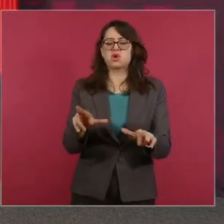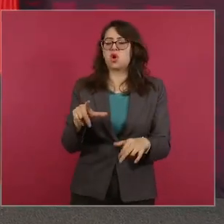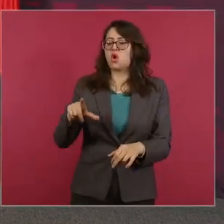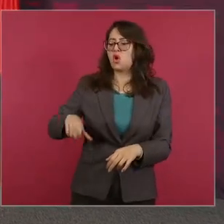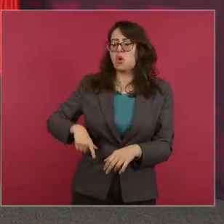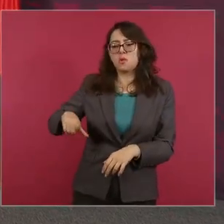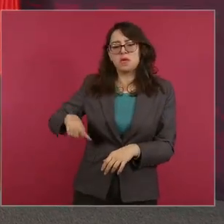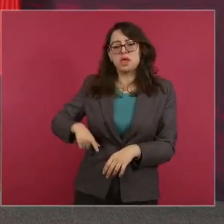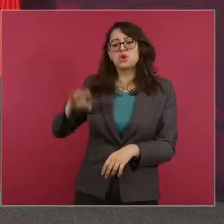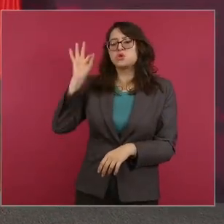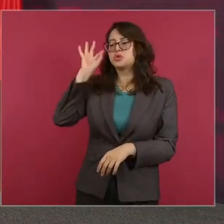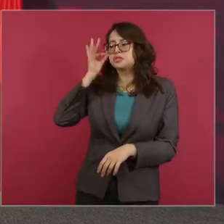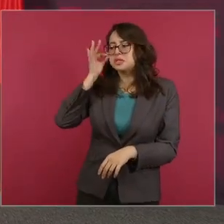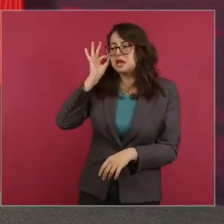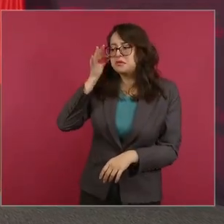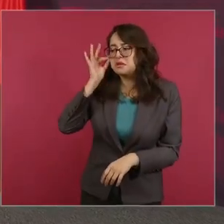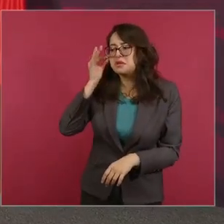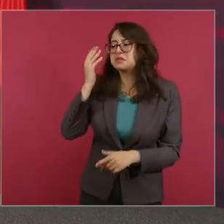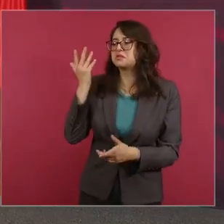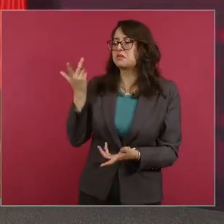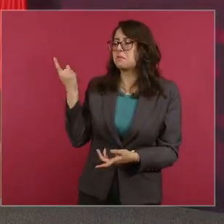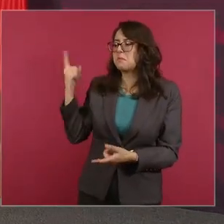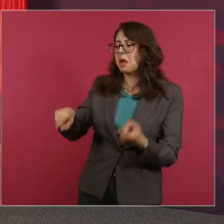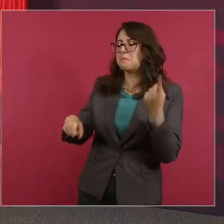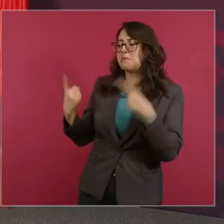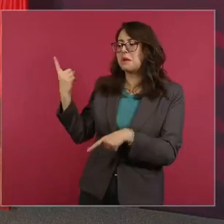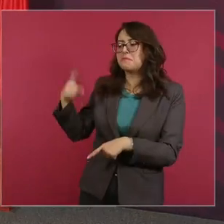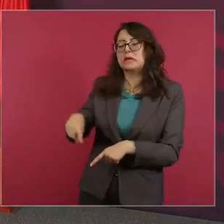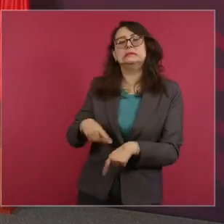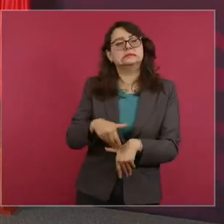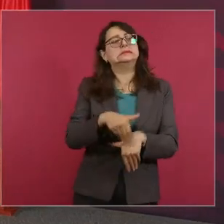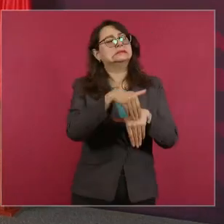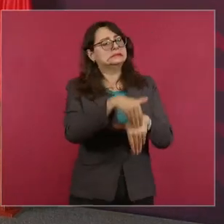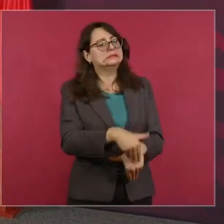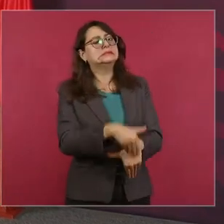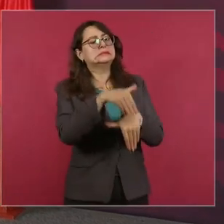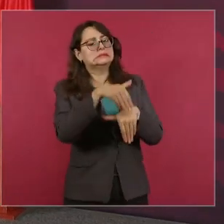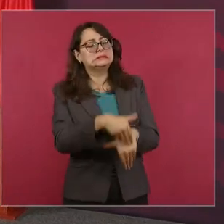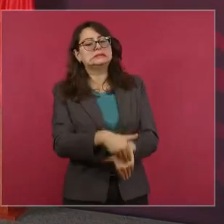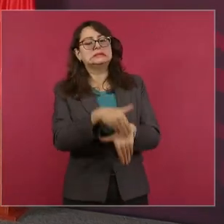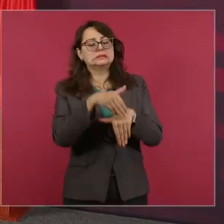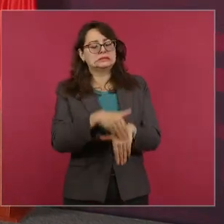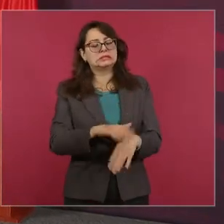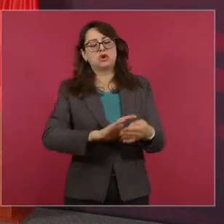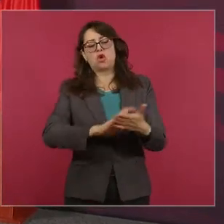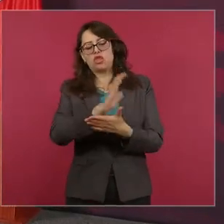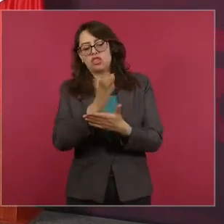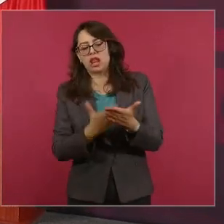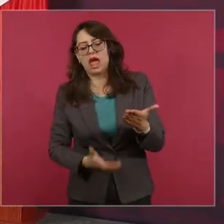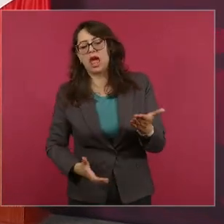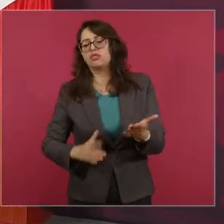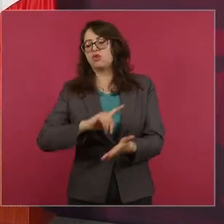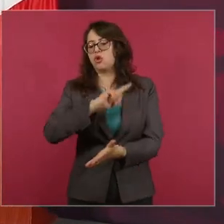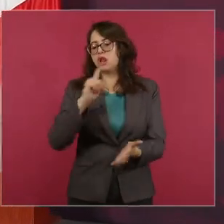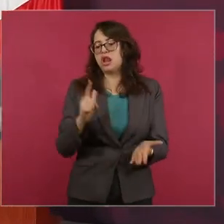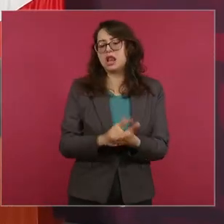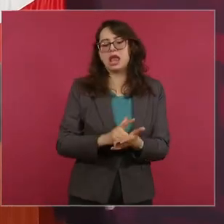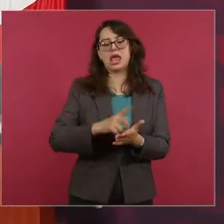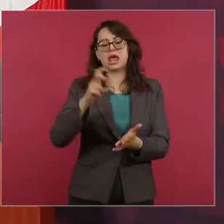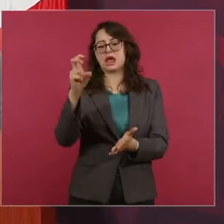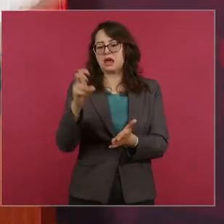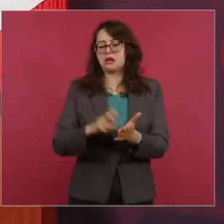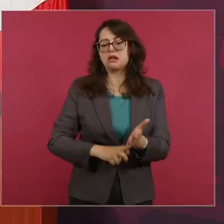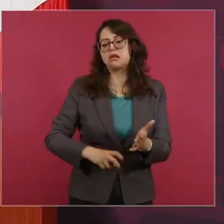porque se hicieran de la vista gorda y les aprobaran todas las